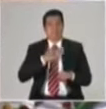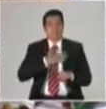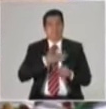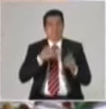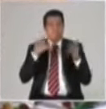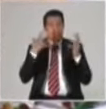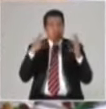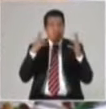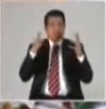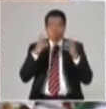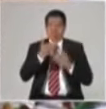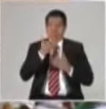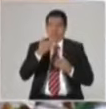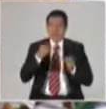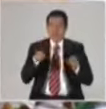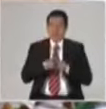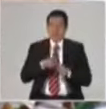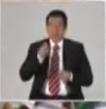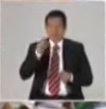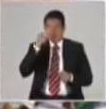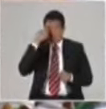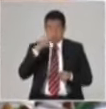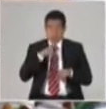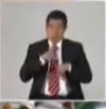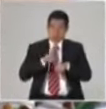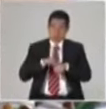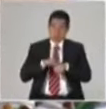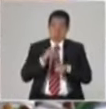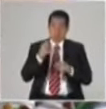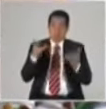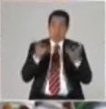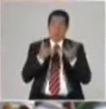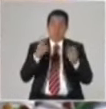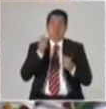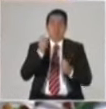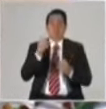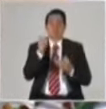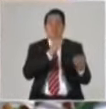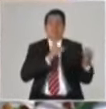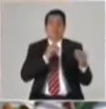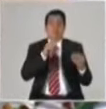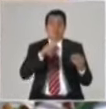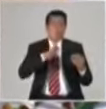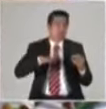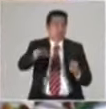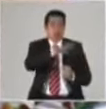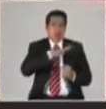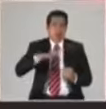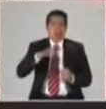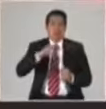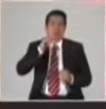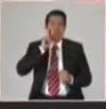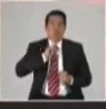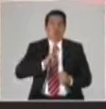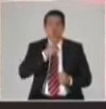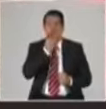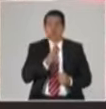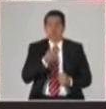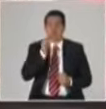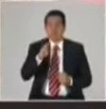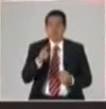reconocimiento público a usted, a su equipo del sector salud y a todas y a todos los chiapanecos que han tenido una